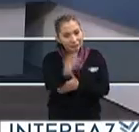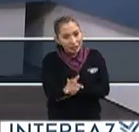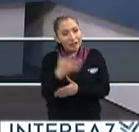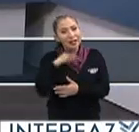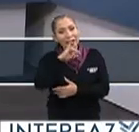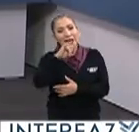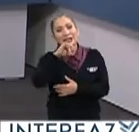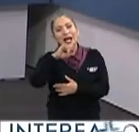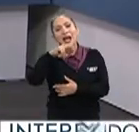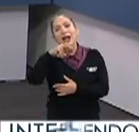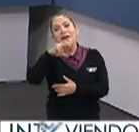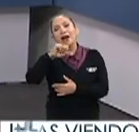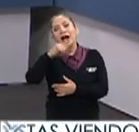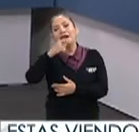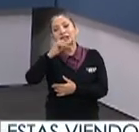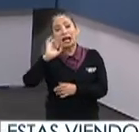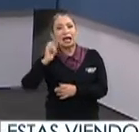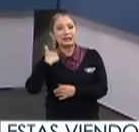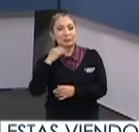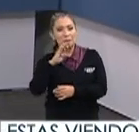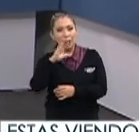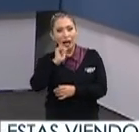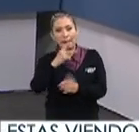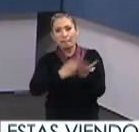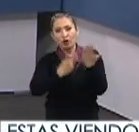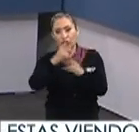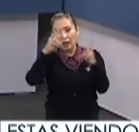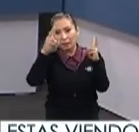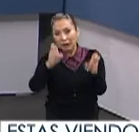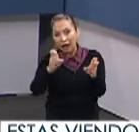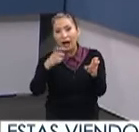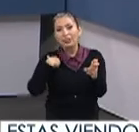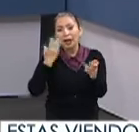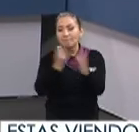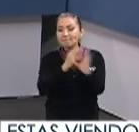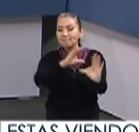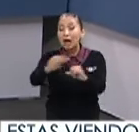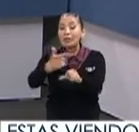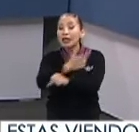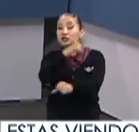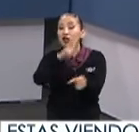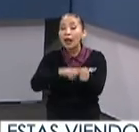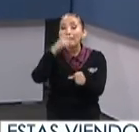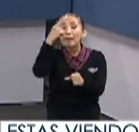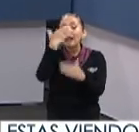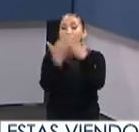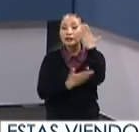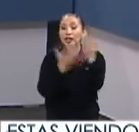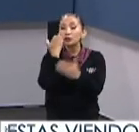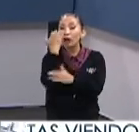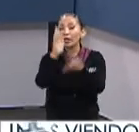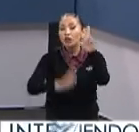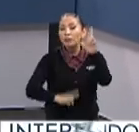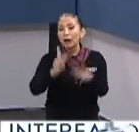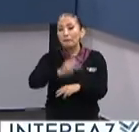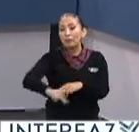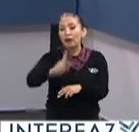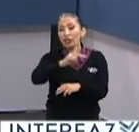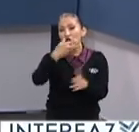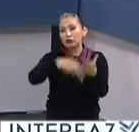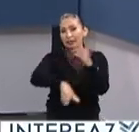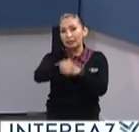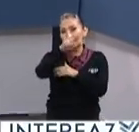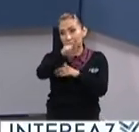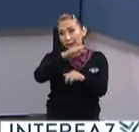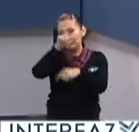muchísimo, Jessica Nava García, ex beneficiaria del programa de capacitación nacional para estudiantes de escuelas normales públicas